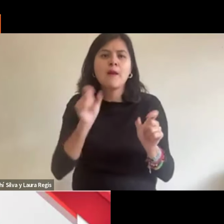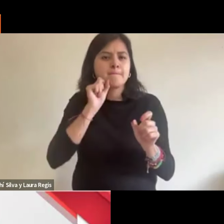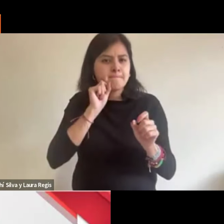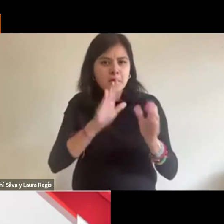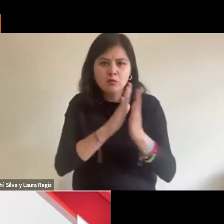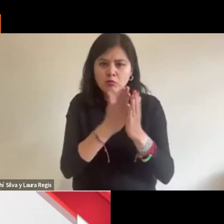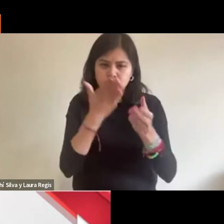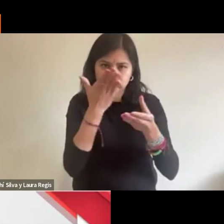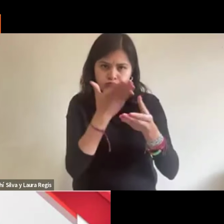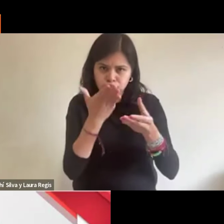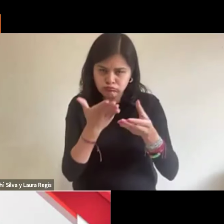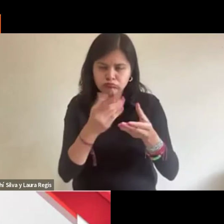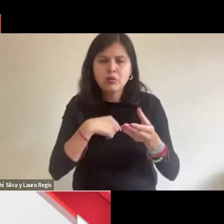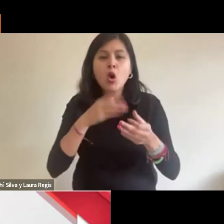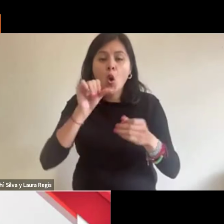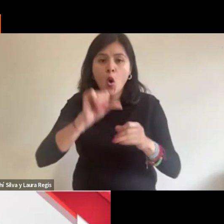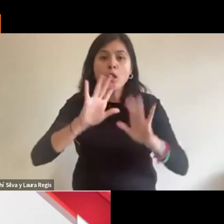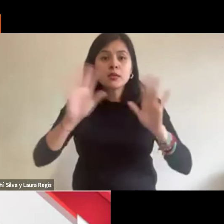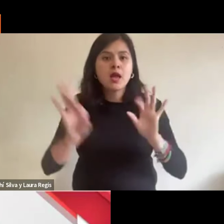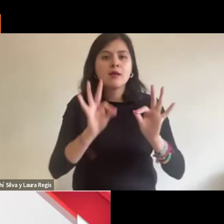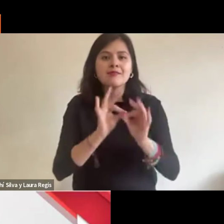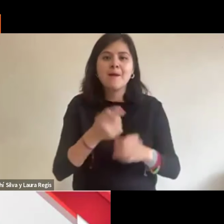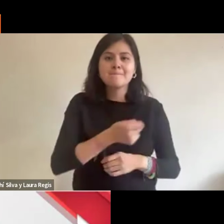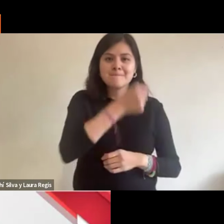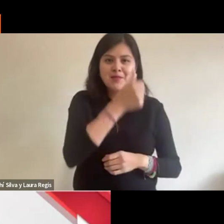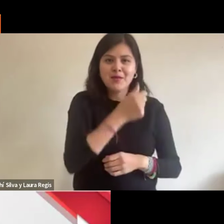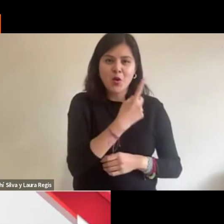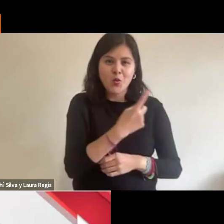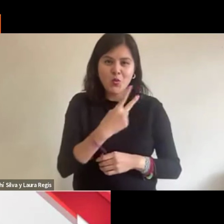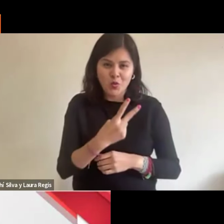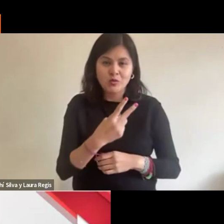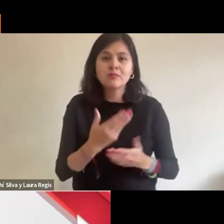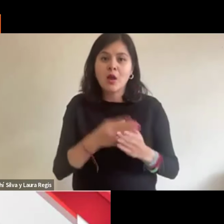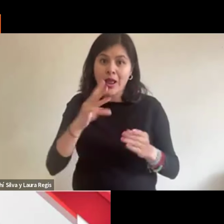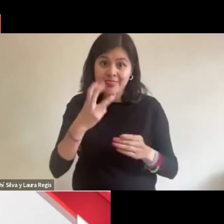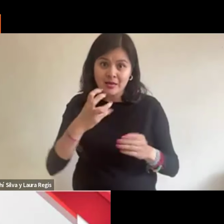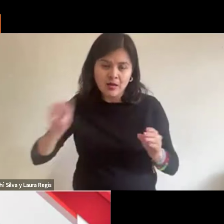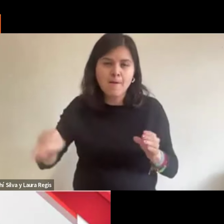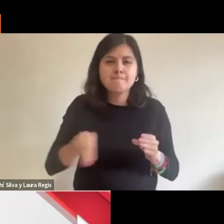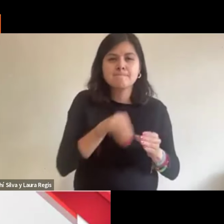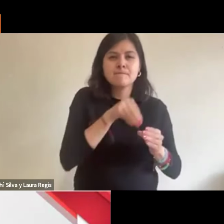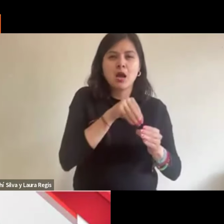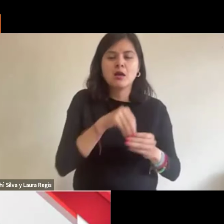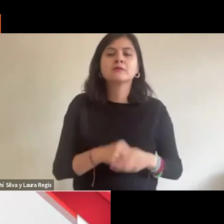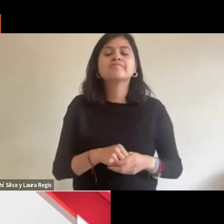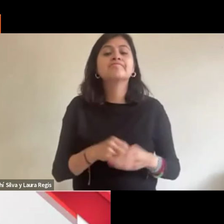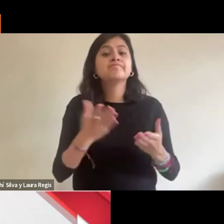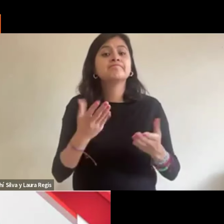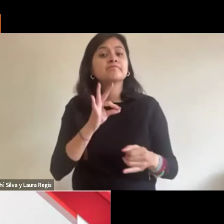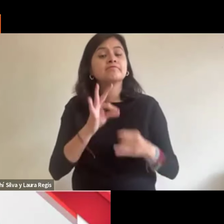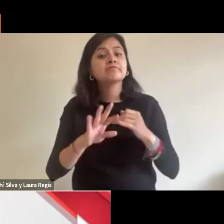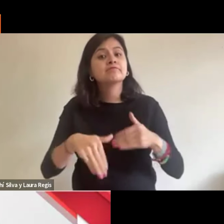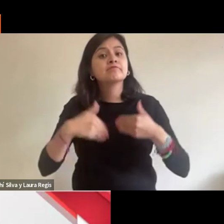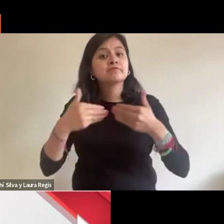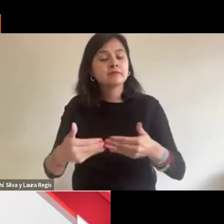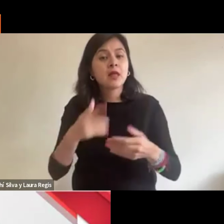sitio SMFI. Ya hoy están disponibles las 2 primeras partes y vamos a subir esta tercera. Y la otra